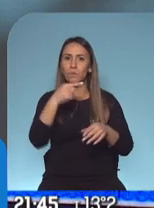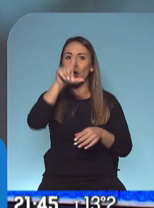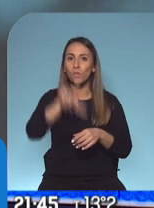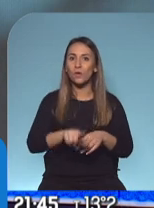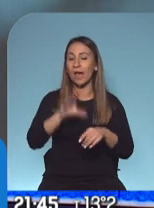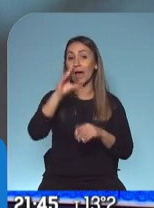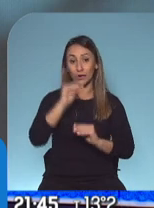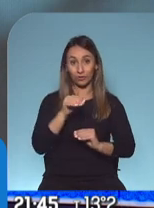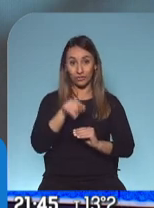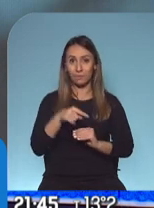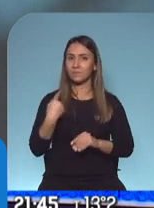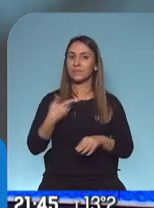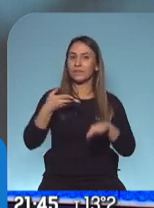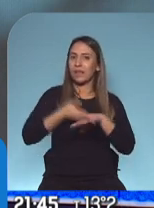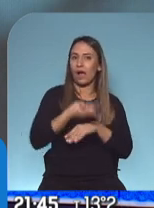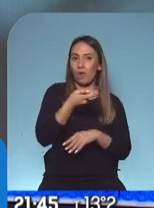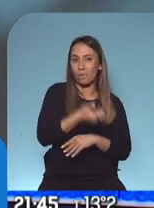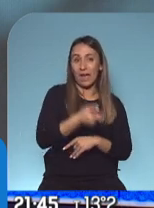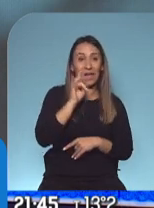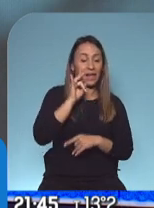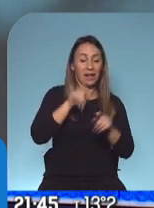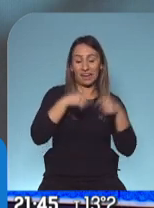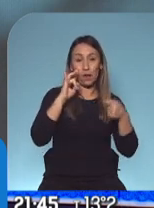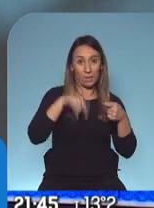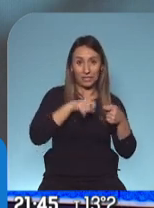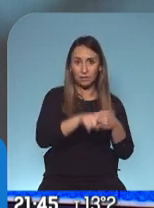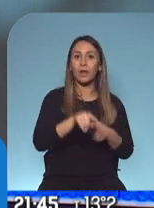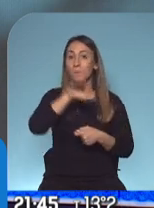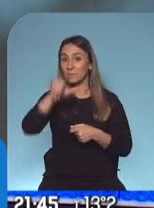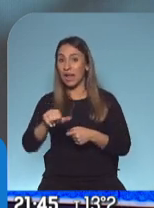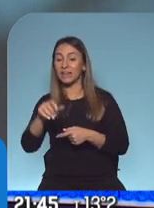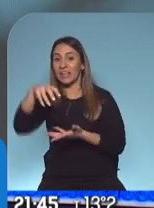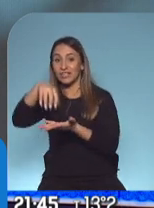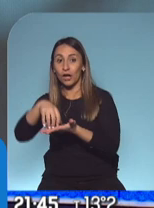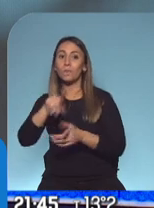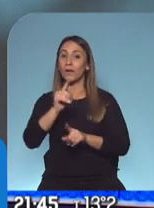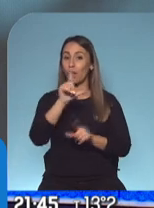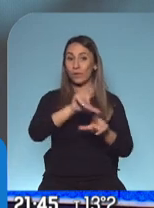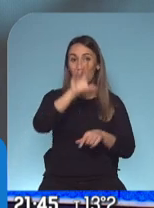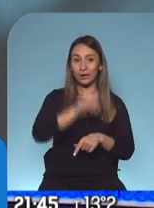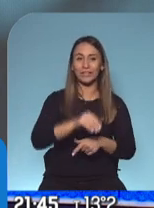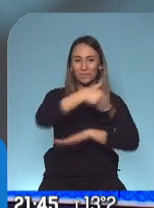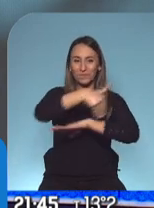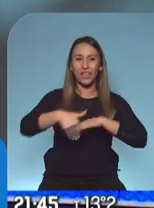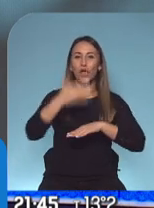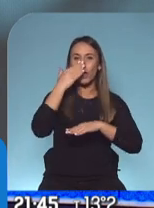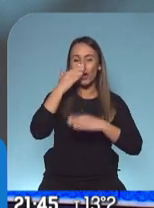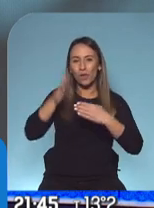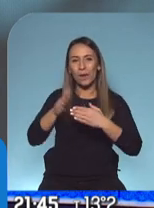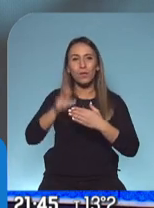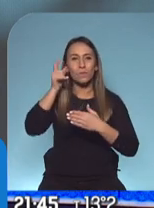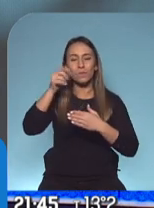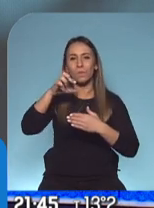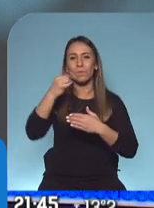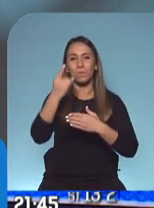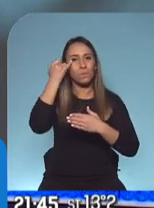a buscar la revista, porque el martes salían los kioscos, pero el lunes a la noche acá en Córdoba y Pueyrredón la conseguíamos para saber